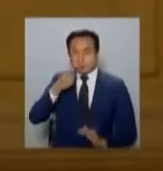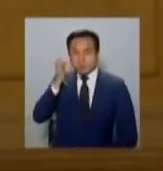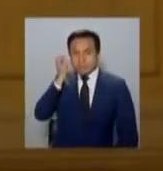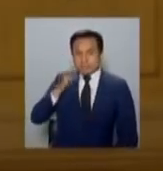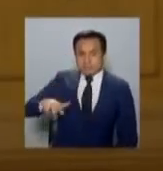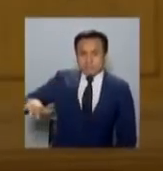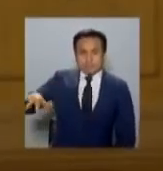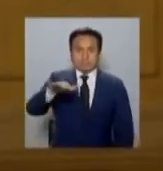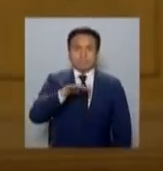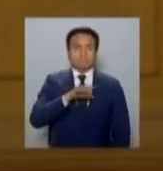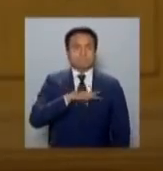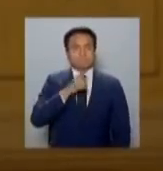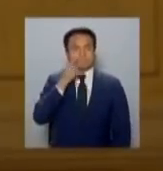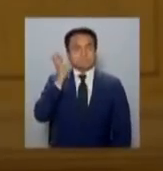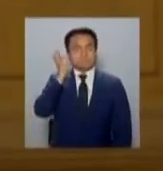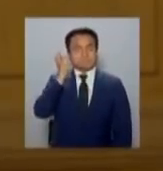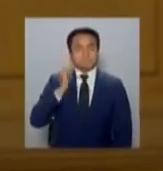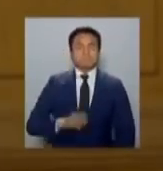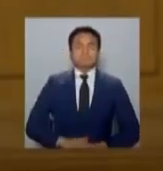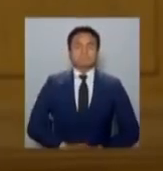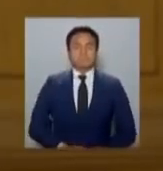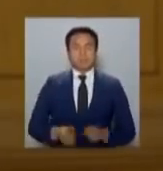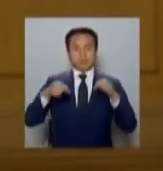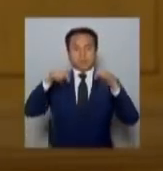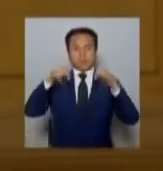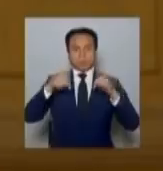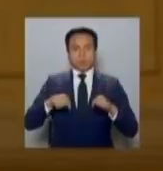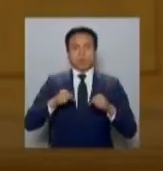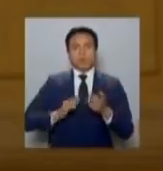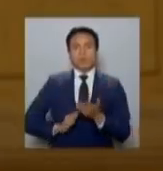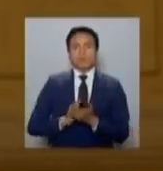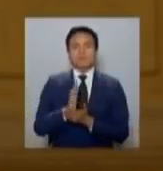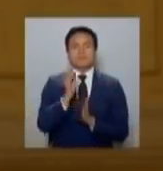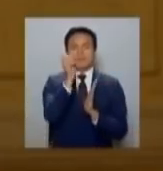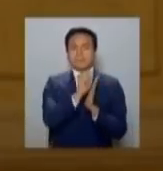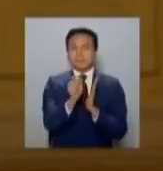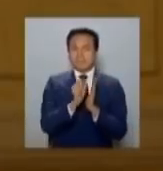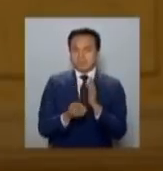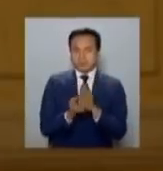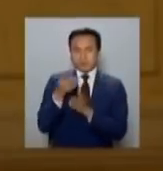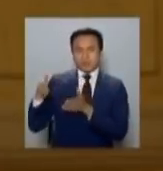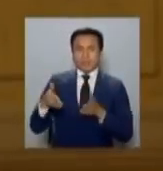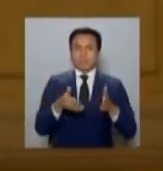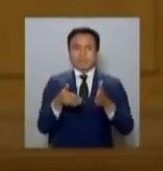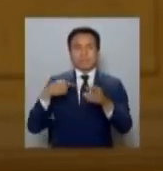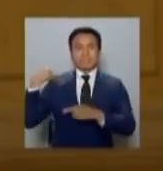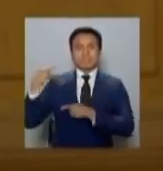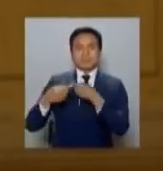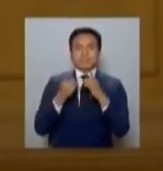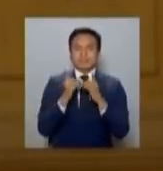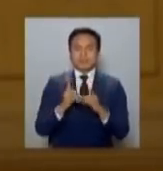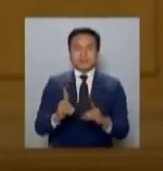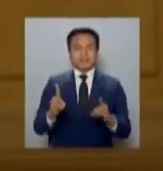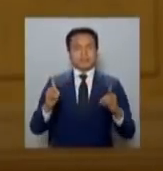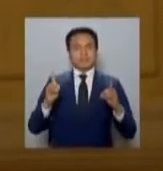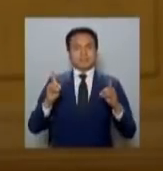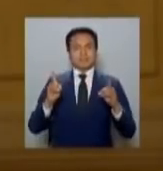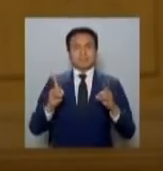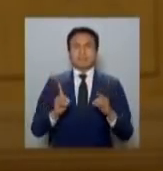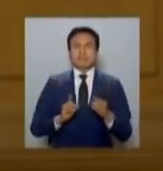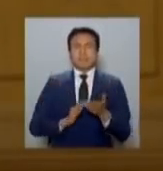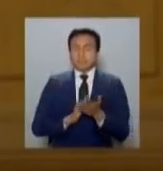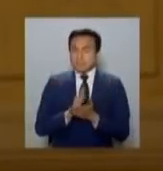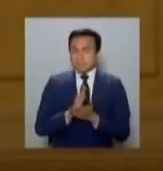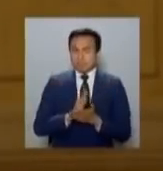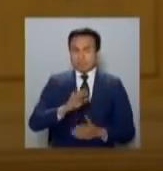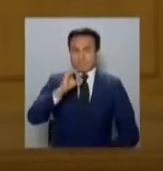en el corto plazo no va a ser fácil, sobre todo este año, porque hay un presupuesto relativamente apretado. El presidente electo ya aceptó el presupuesto de